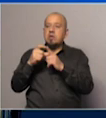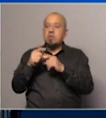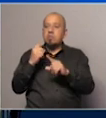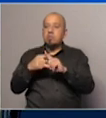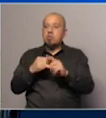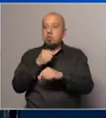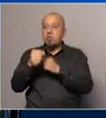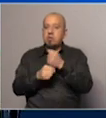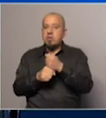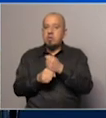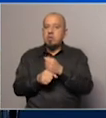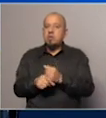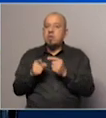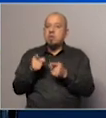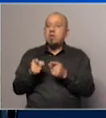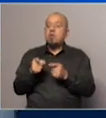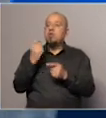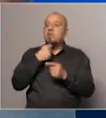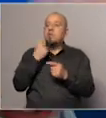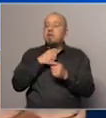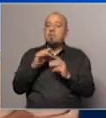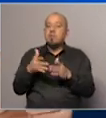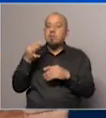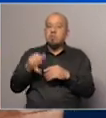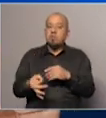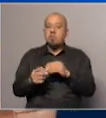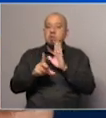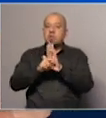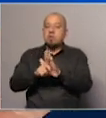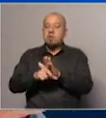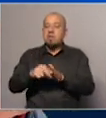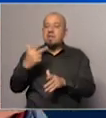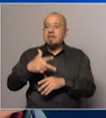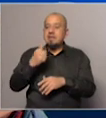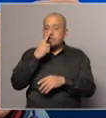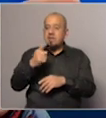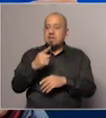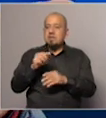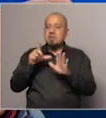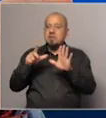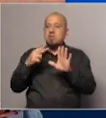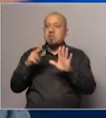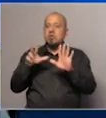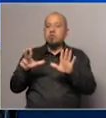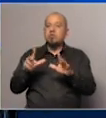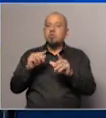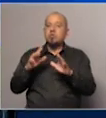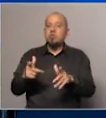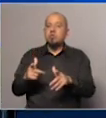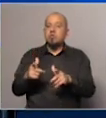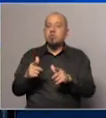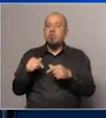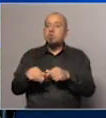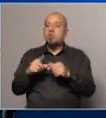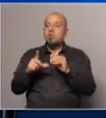exactamente lo que falta para cumplir con la ley 13.728 del año 68 donde el